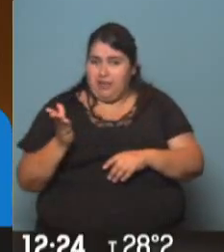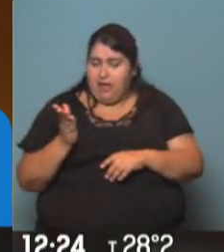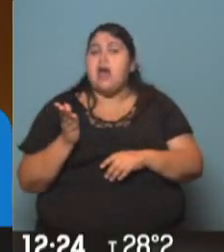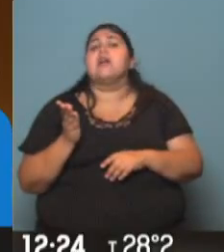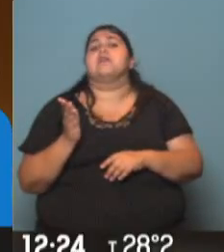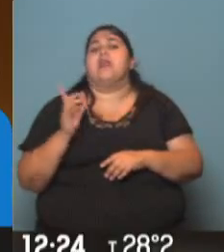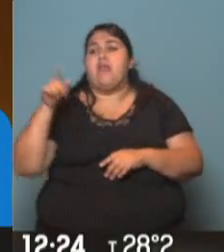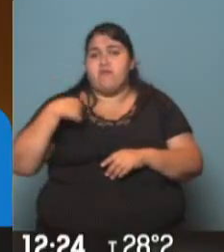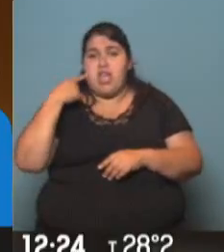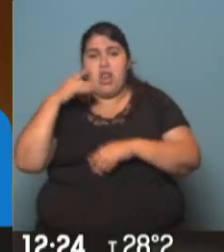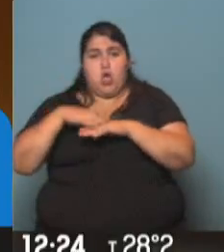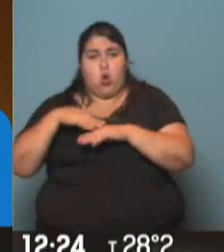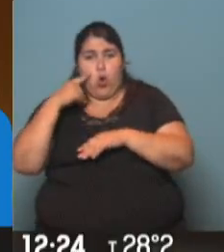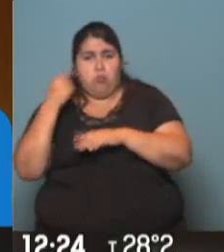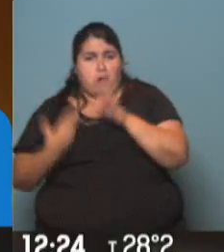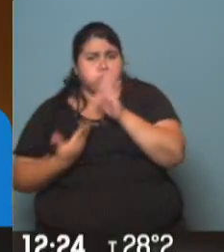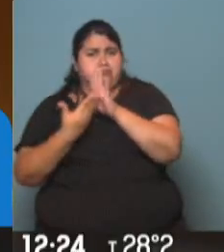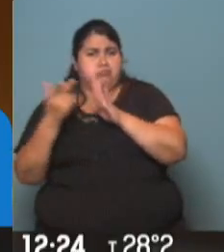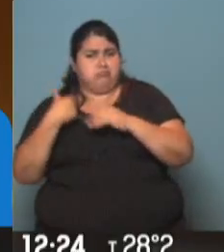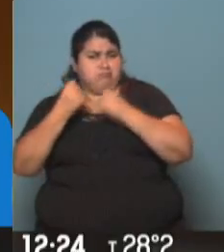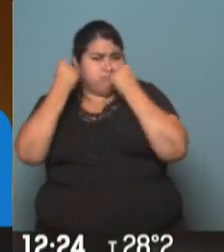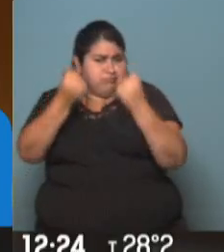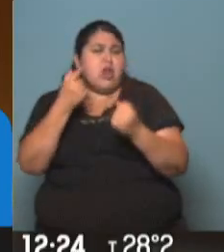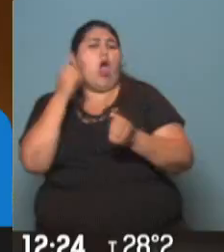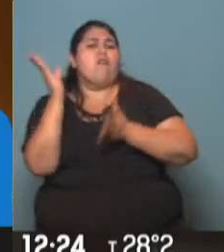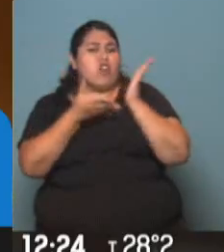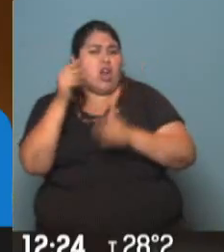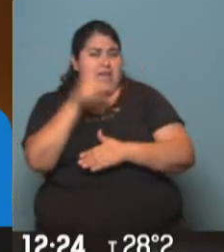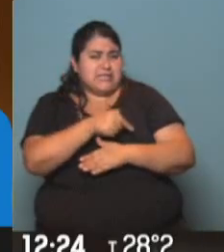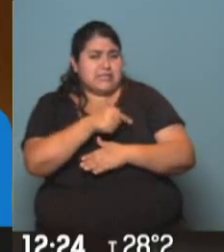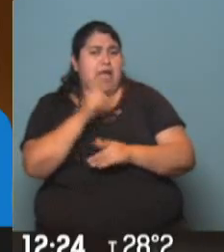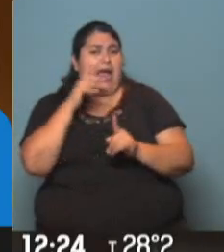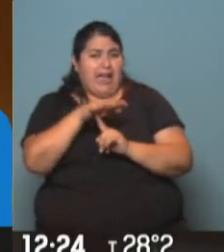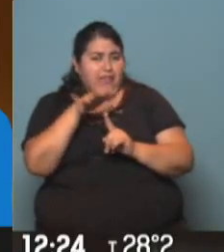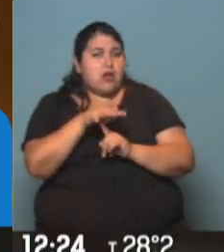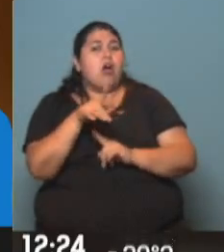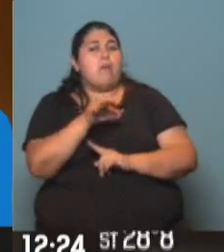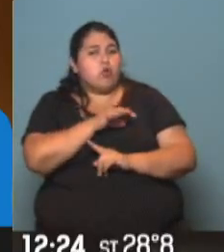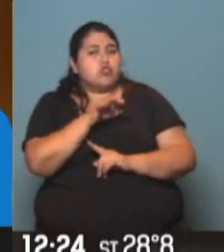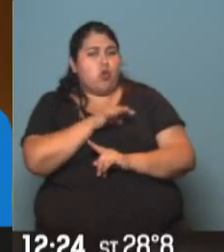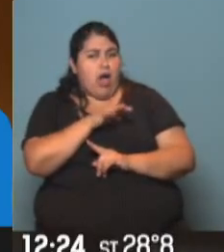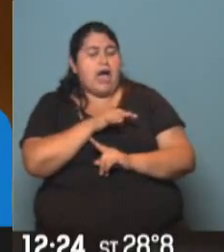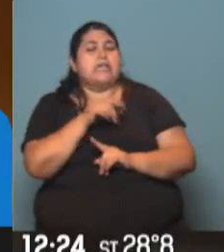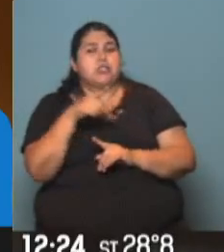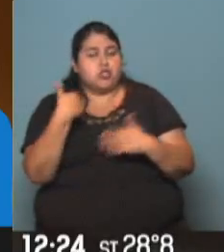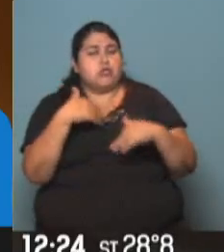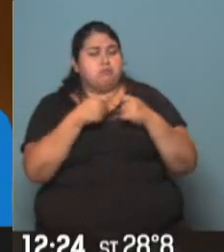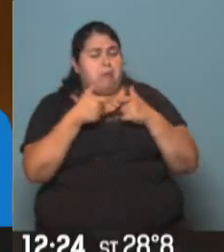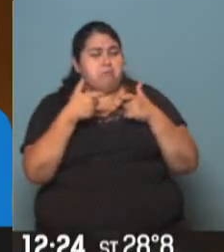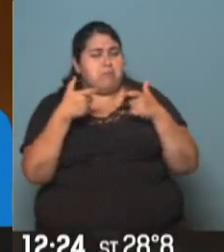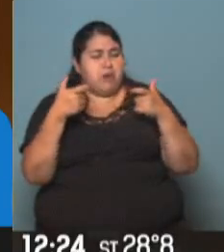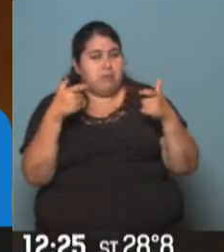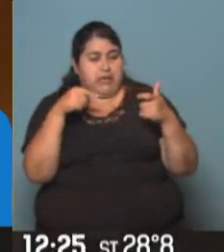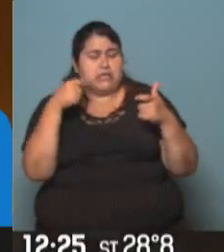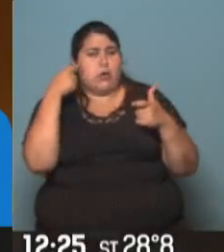vinculado el machismo o el patriarcado la violencia de género y que venimos con varios años de estadísticas preocupantes de casos